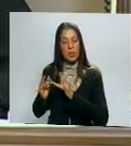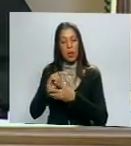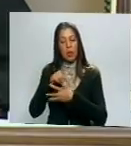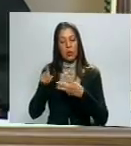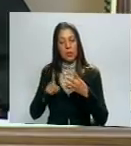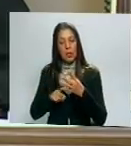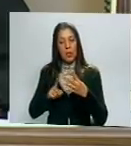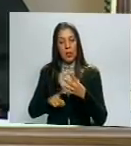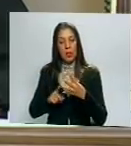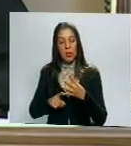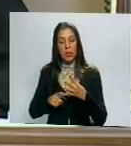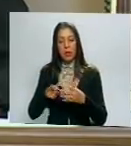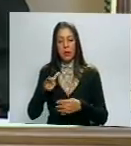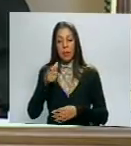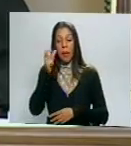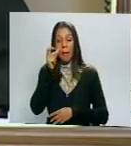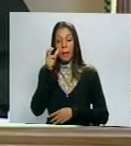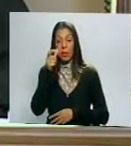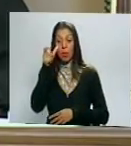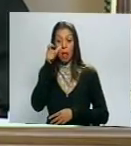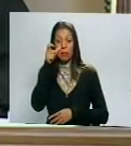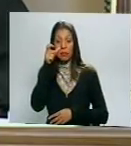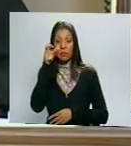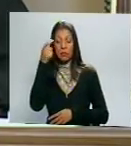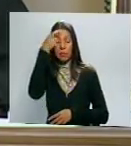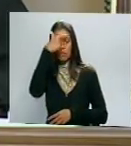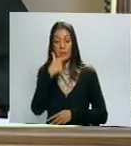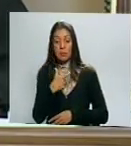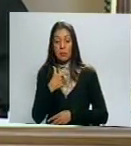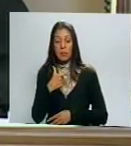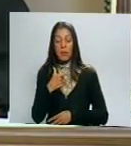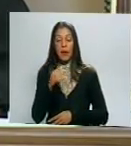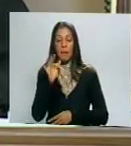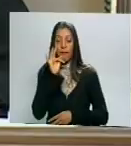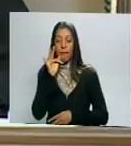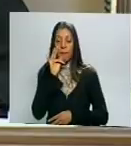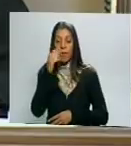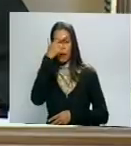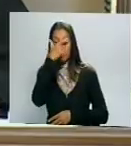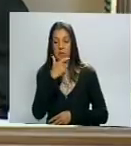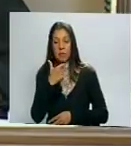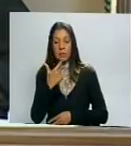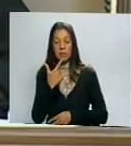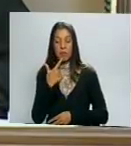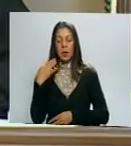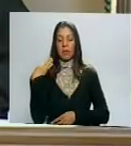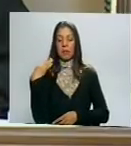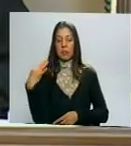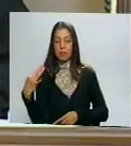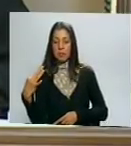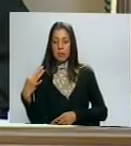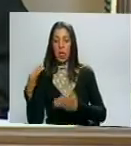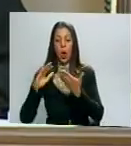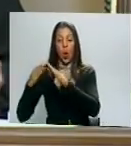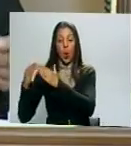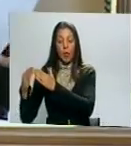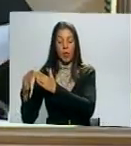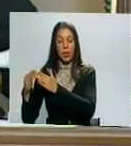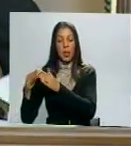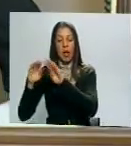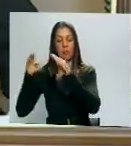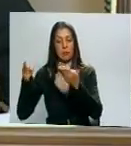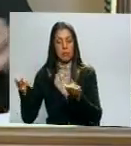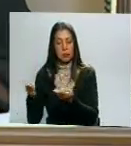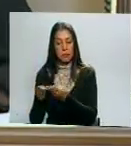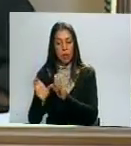4. Fiscal. Es la persona vocera o vocero designada por el Comité Local de Abastecimiento y Producción